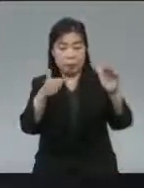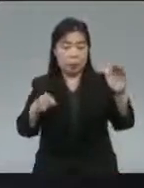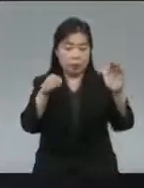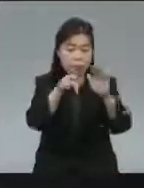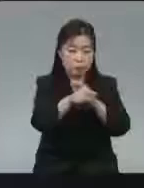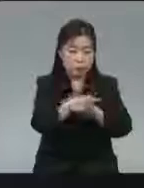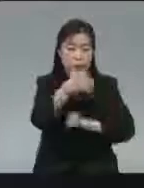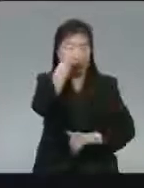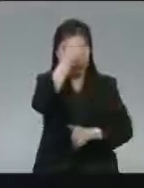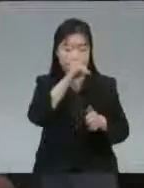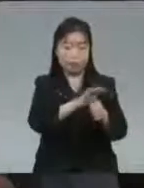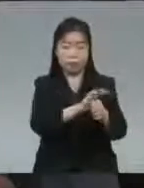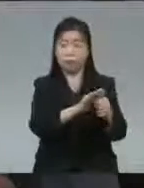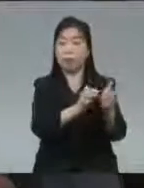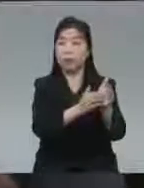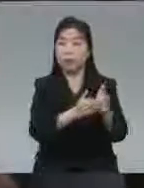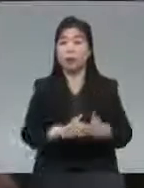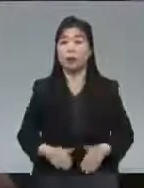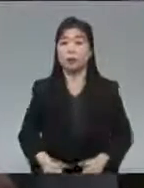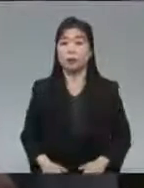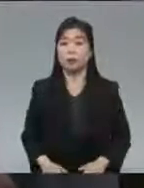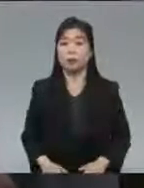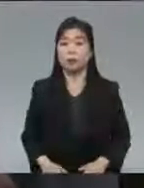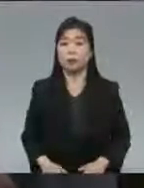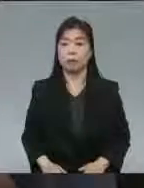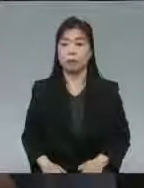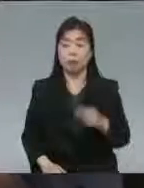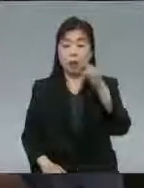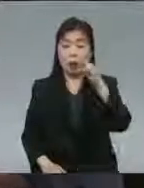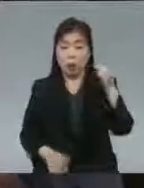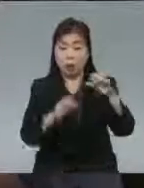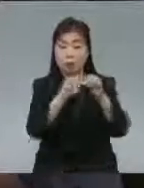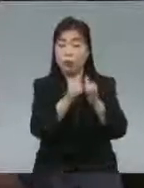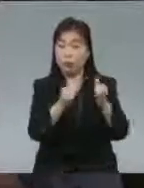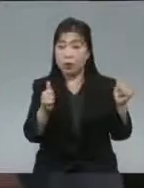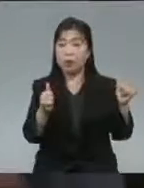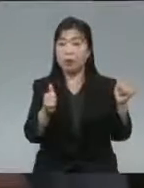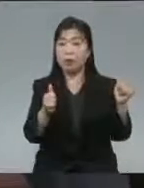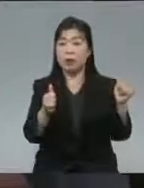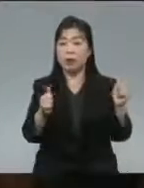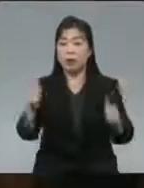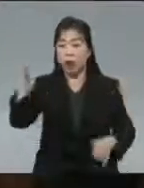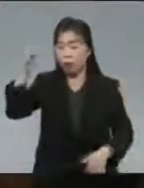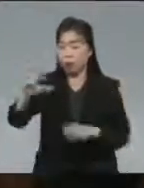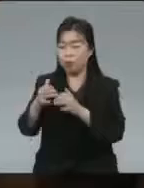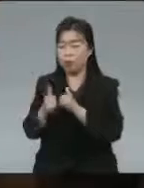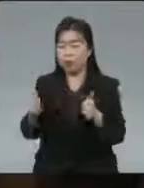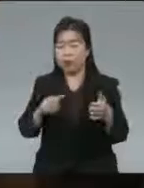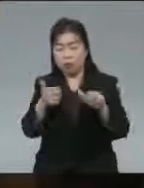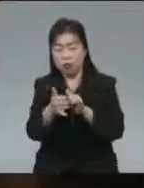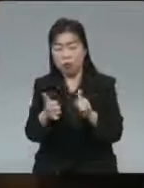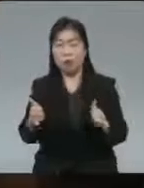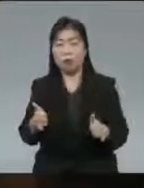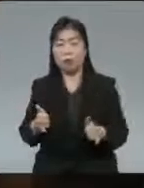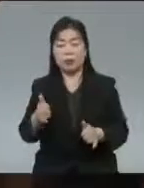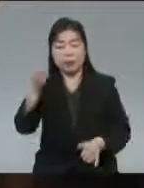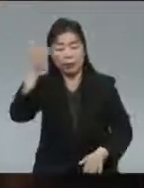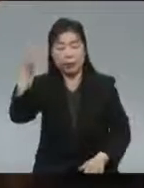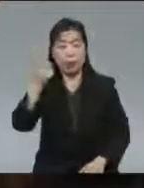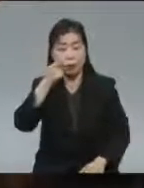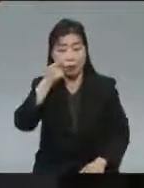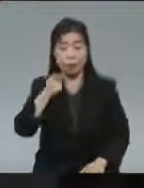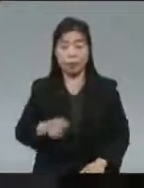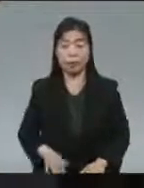húngaro mihály varga quienes explicó como erigieron dicho monumento con 7 metros de largo y a 6 metros de altura